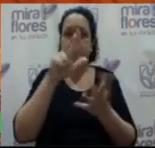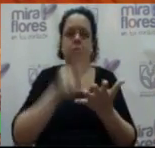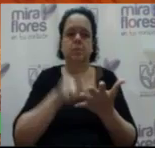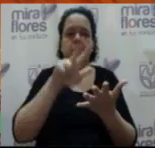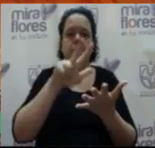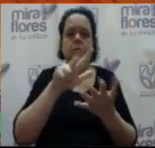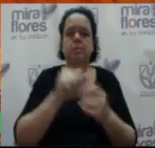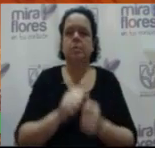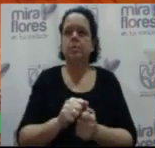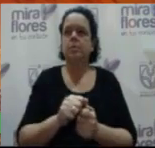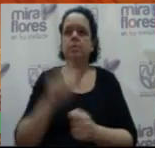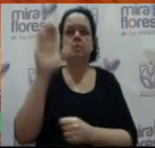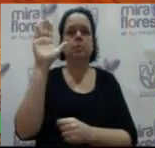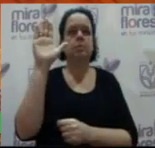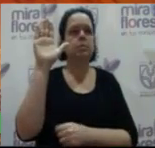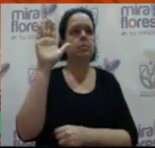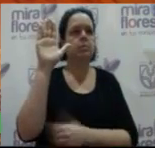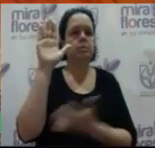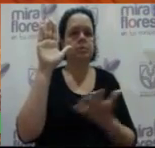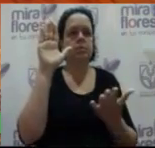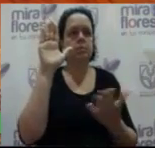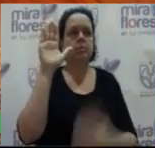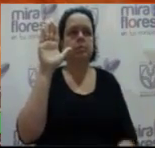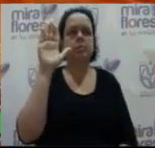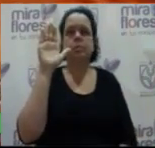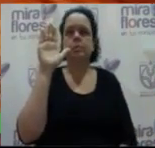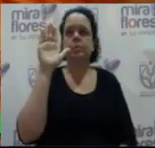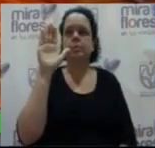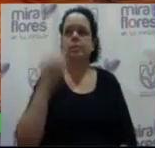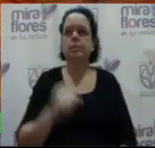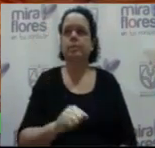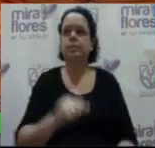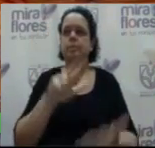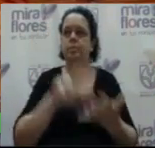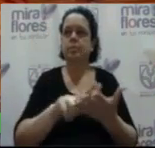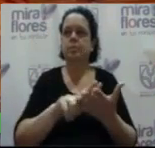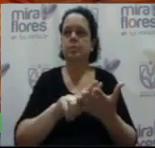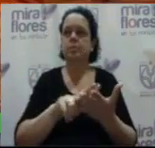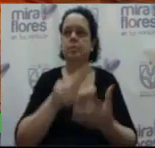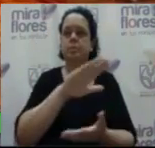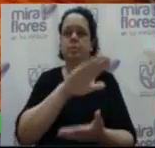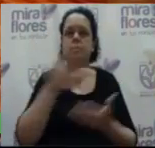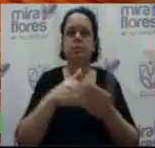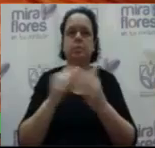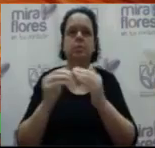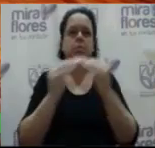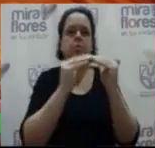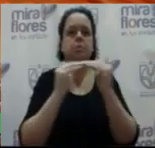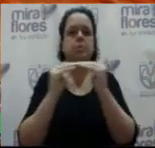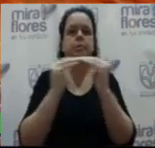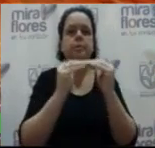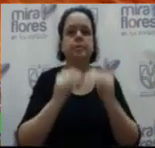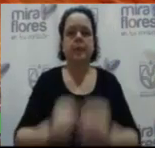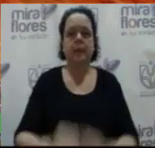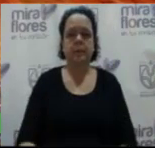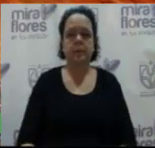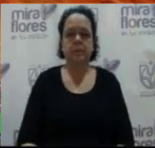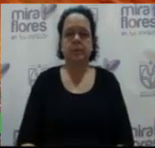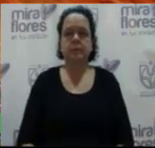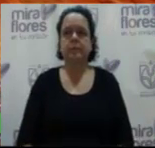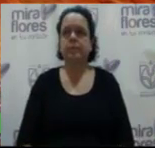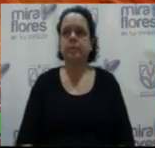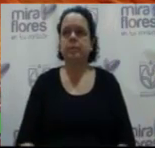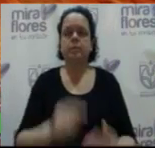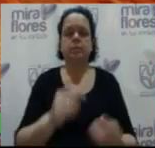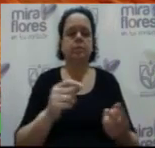caso, serán expresarlo en señal de conformidad. Aprobado por unanimidad de votos. Vamos al siguiente punto,